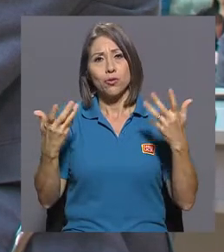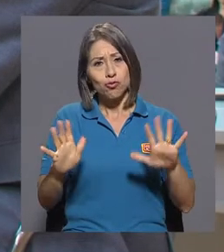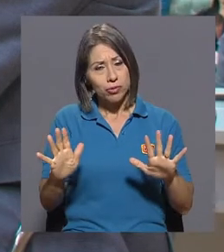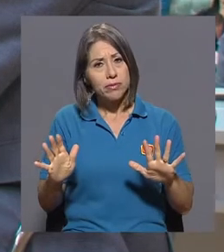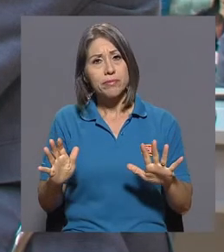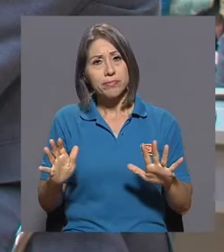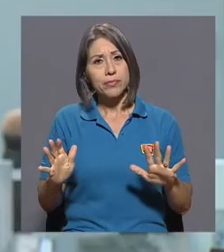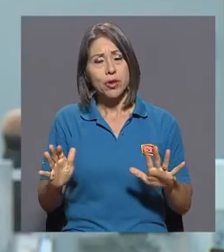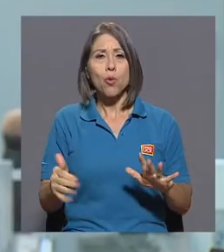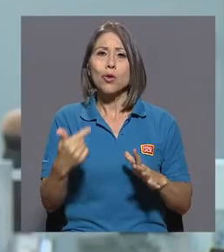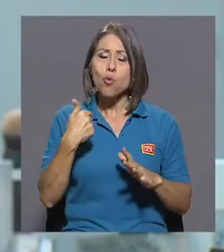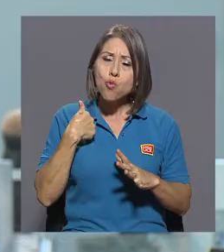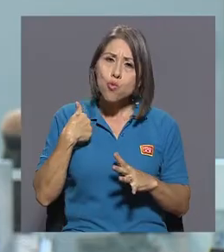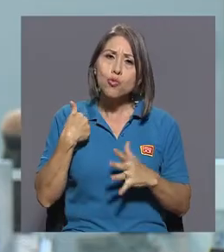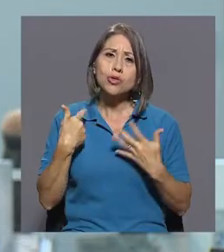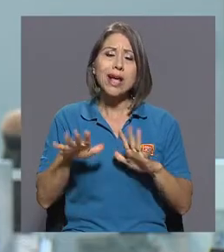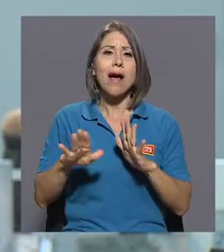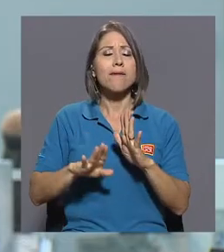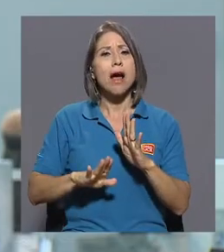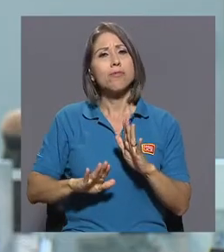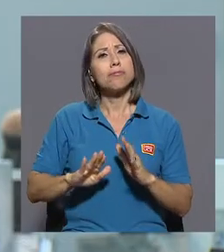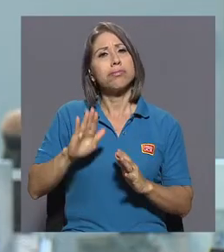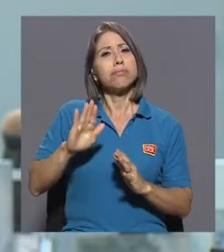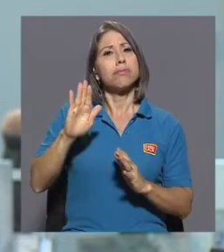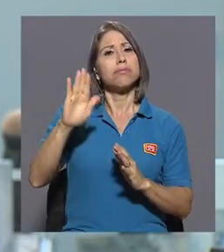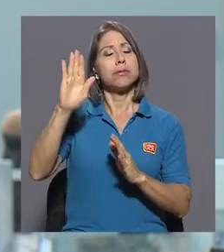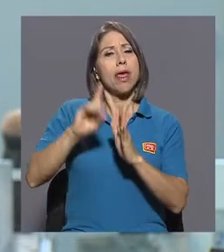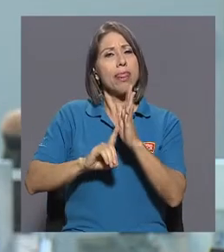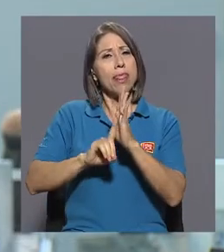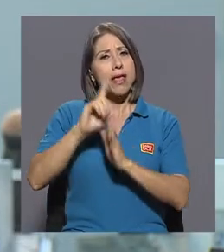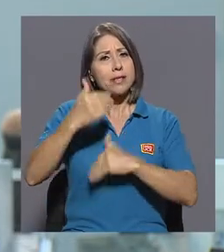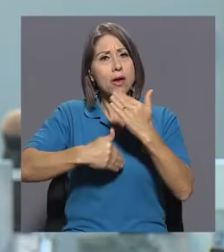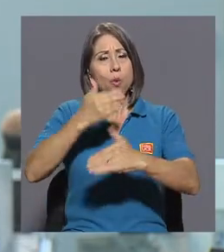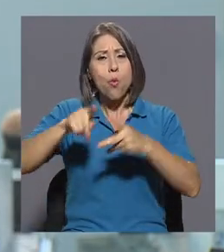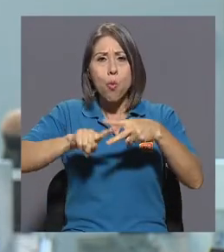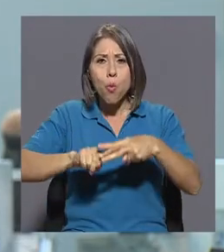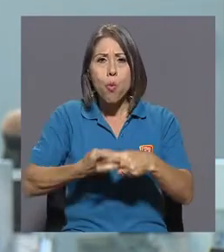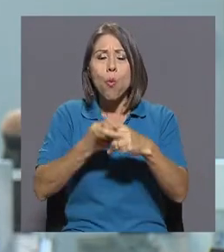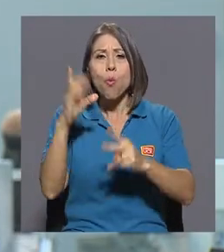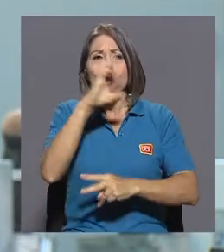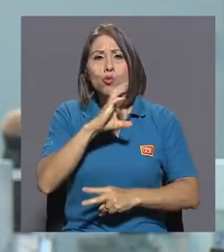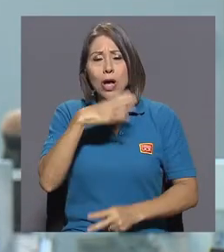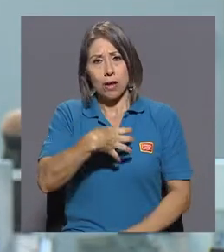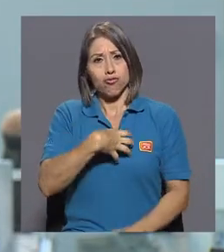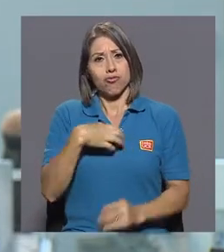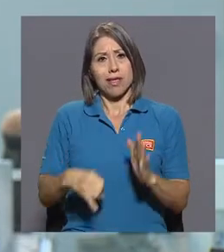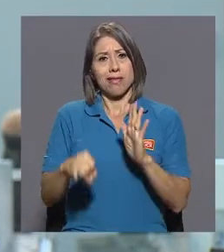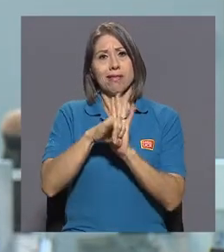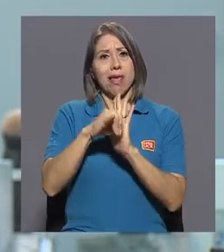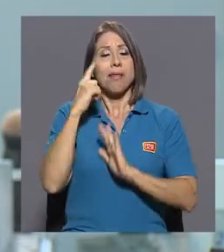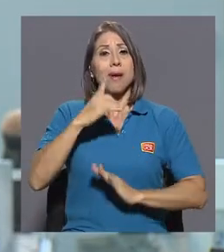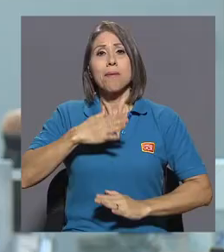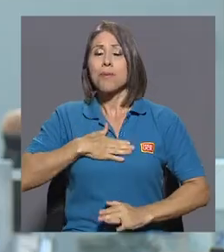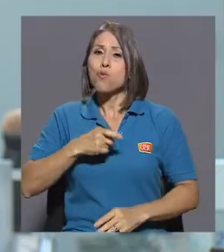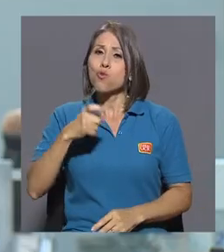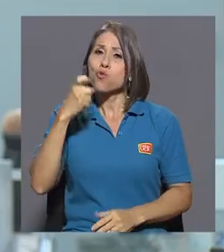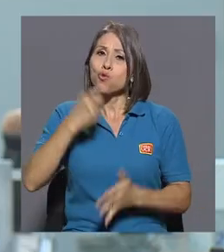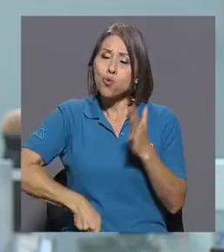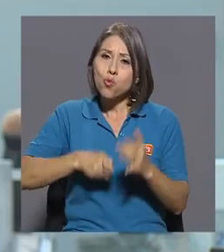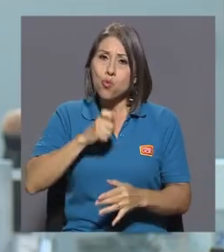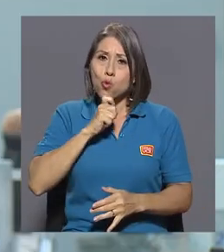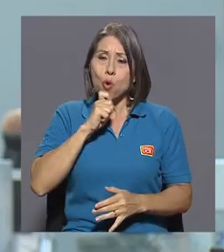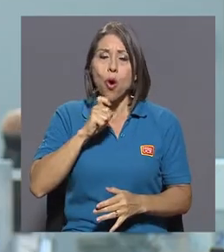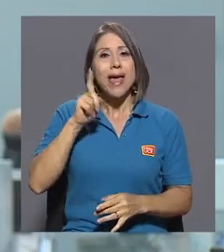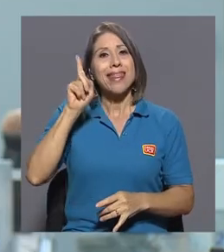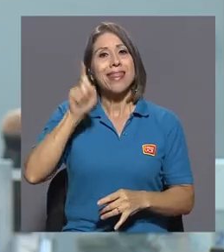uno va desarrollándose y comenzando a buscar su identidad, para mí fue muy duro porque ya había que hacer educación física y yo